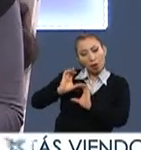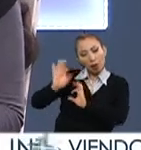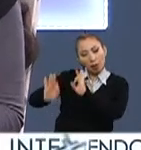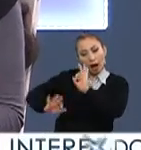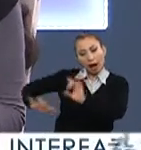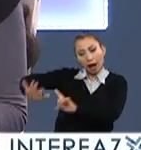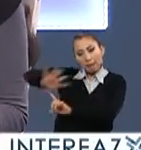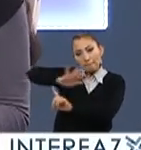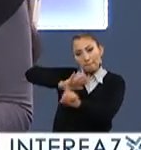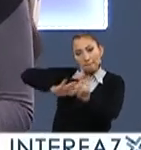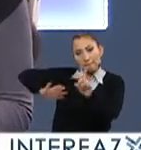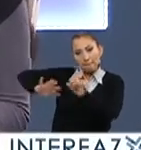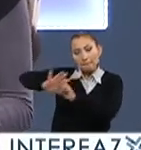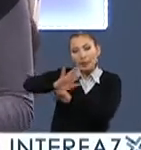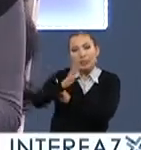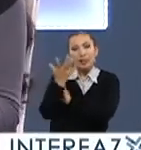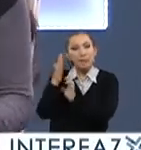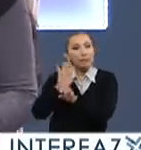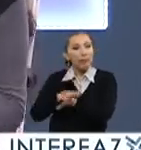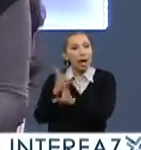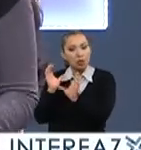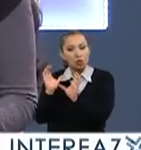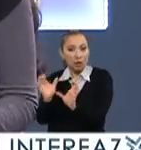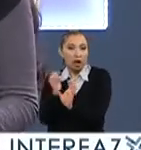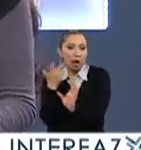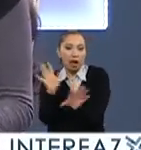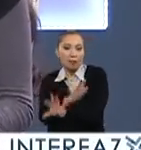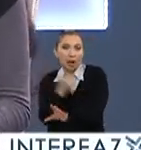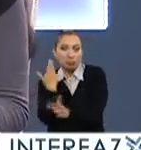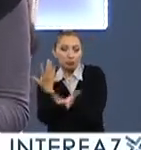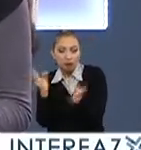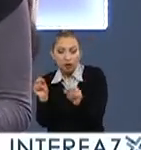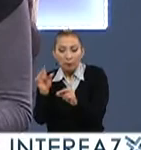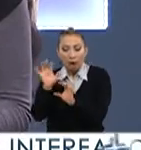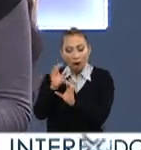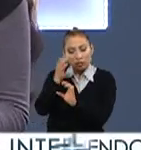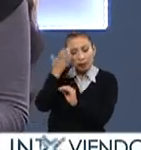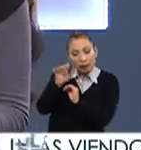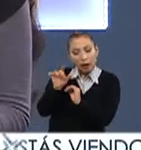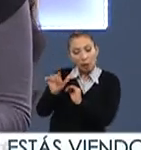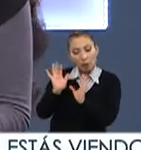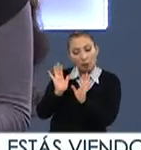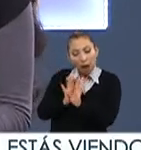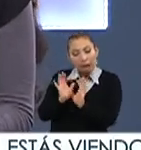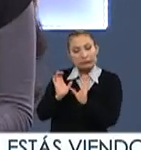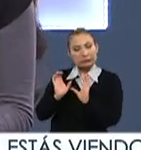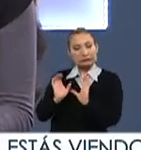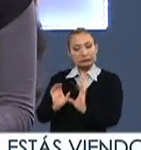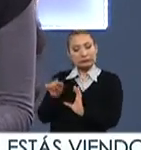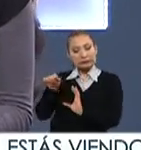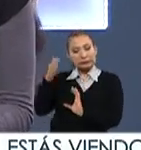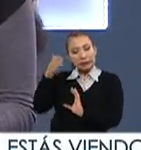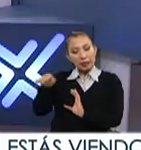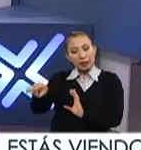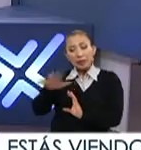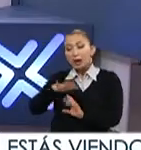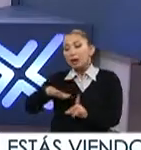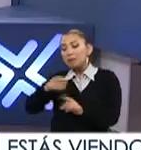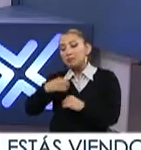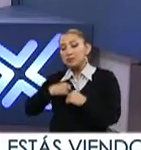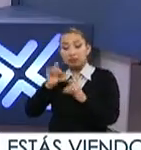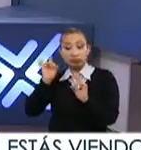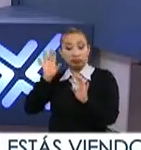unos ambientes, digamos, tal vez no cuidarles, cambiarles su ambiente, pero tener, digamos, que ellos sepan que tal vez